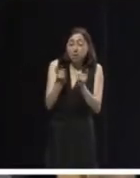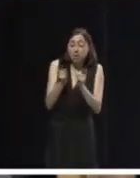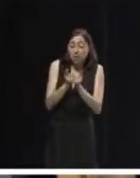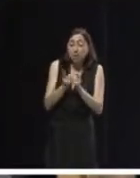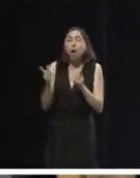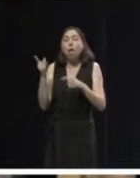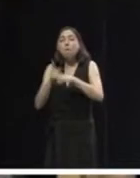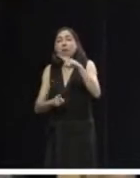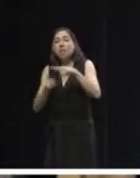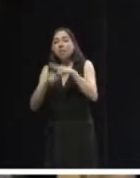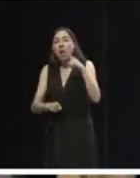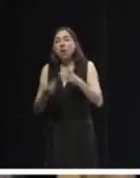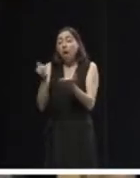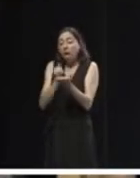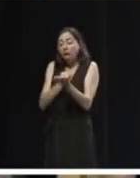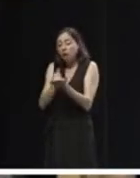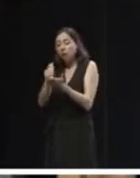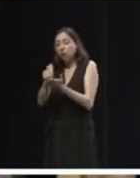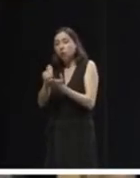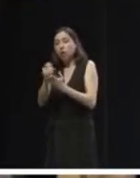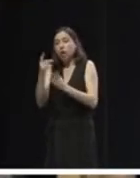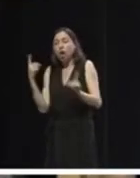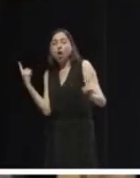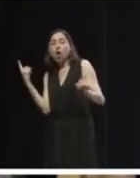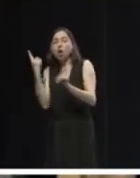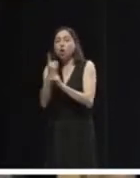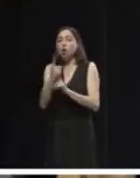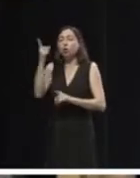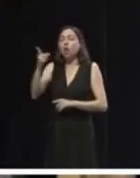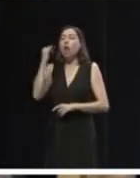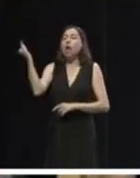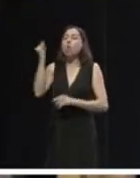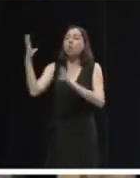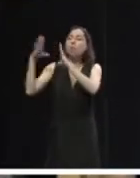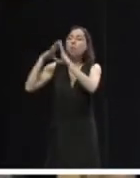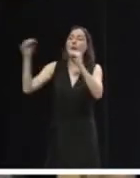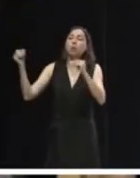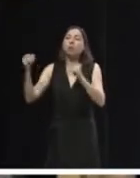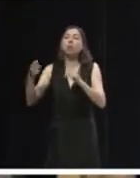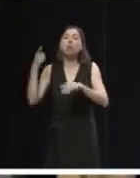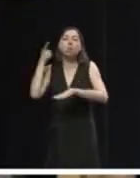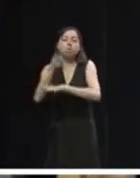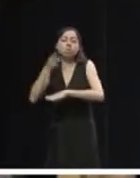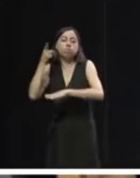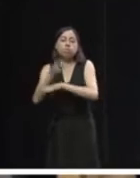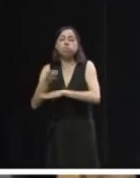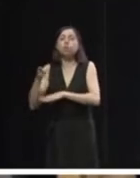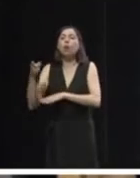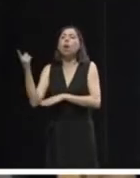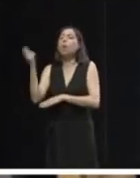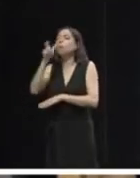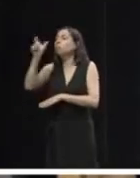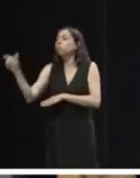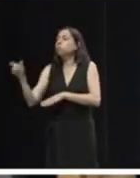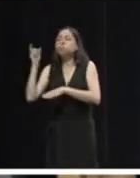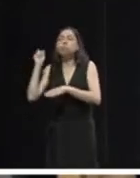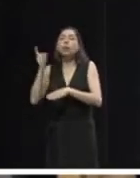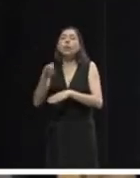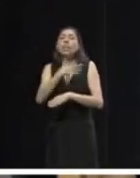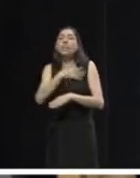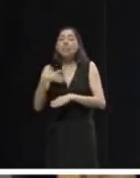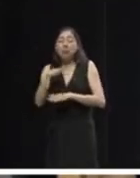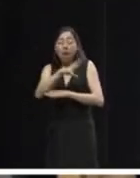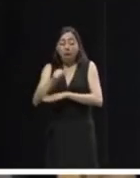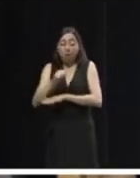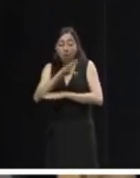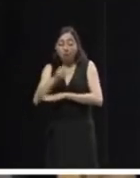agricultores frente a la carcundia de la Junta de Andalucía y a los carroñeros que se quieren apropiar de los, bien,